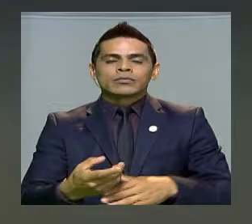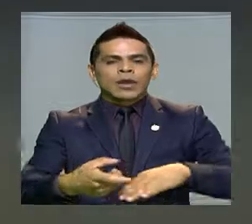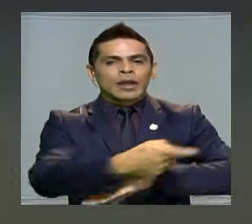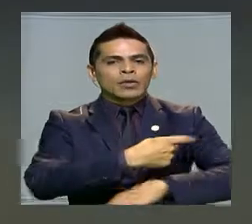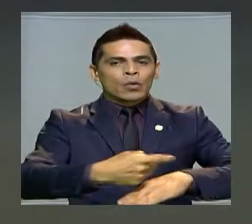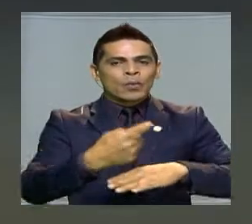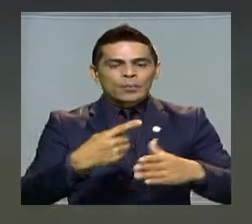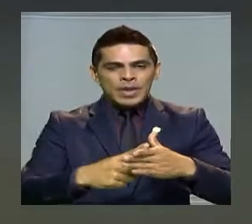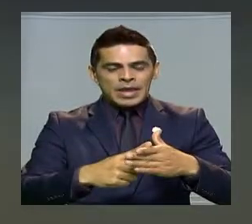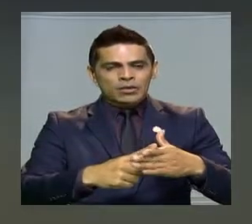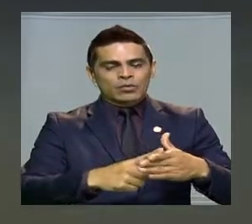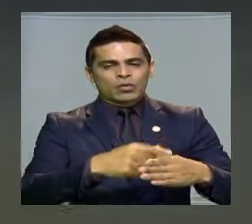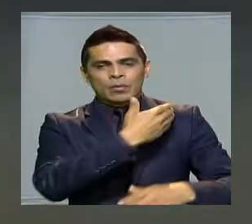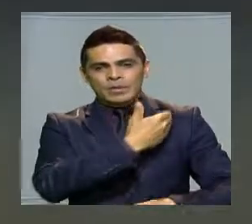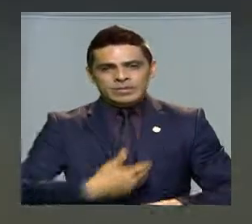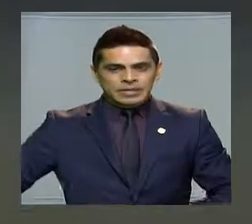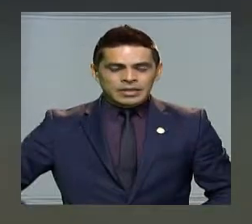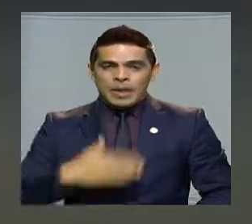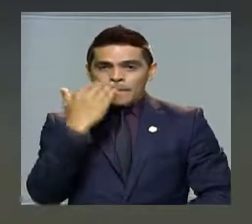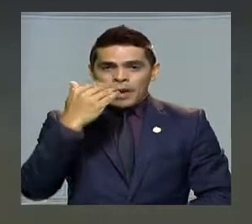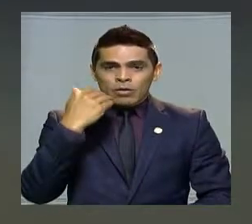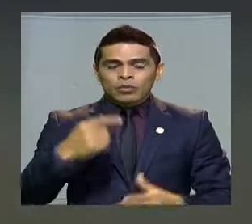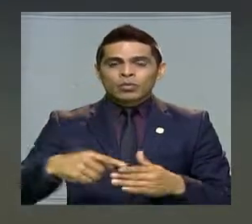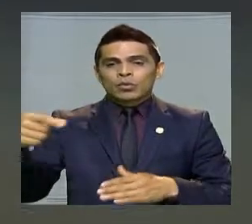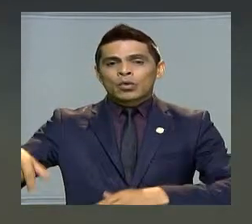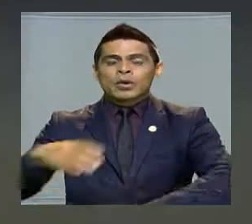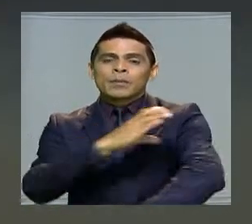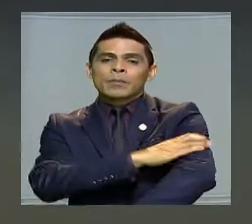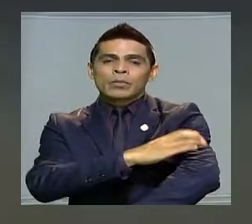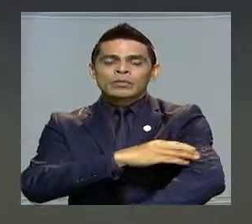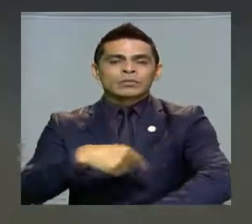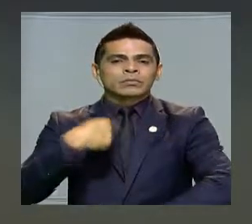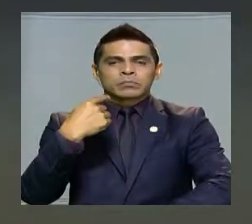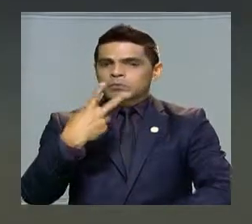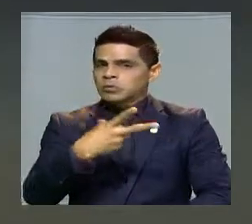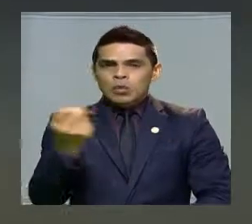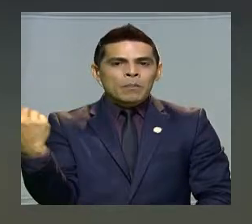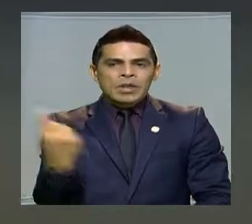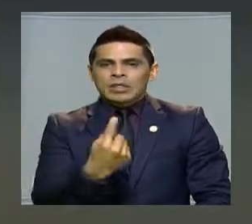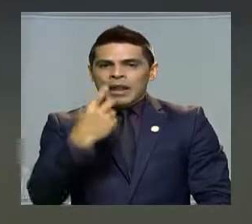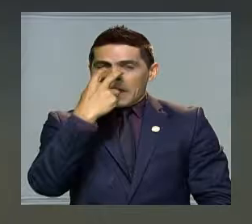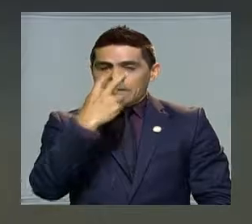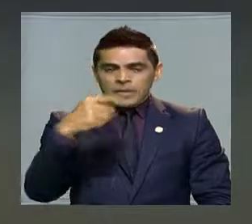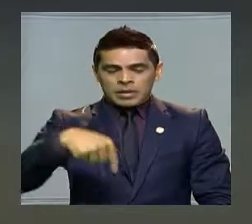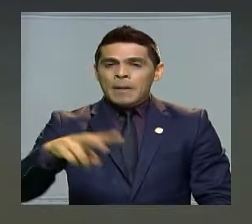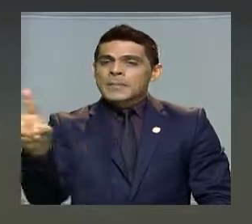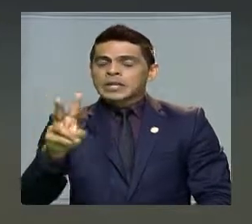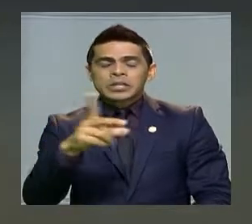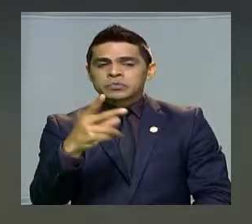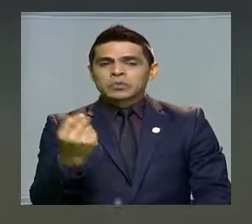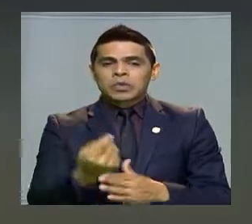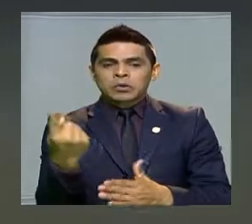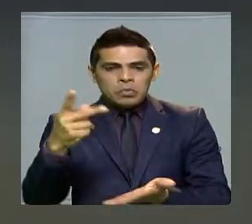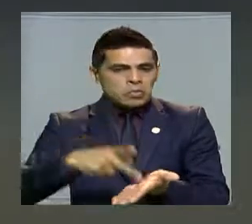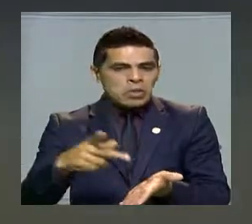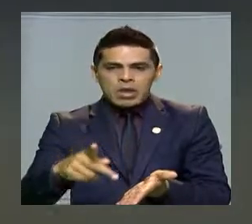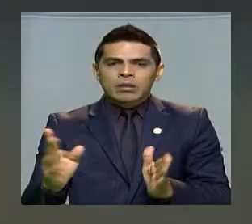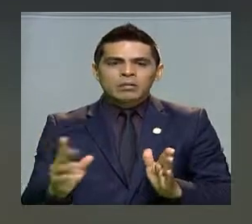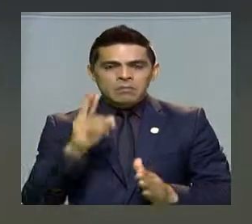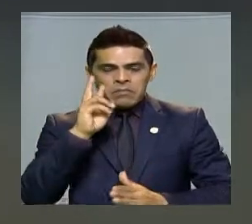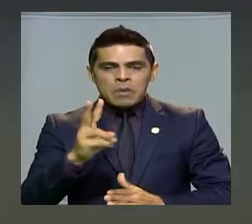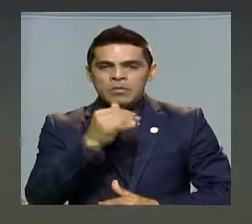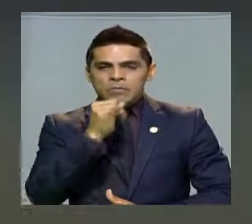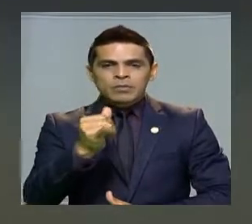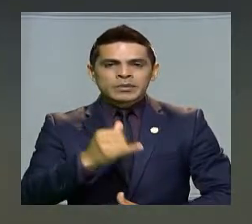y la Mesa de la Unidad Democrática, no visitará Venezuela en los próximos días como se tenía previsto. Más información en el siguiente